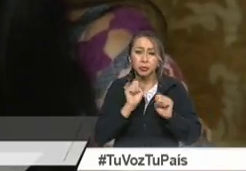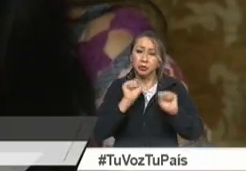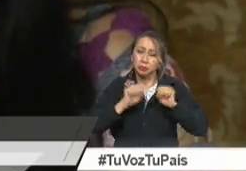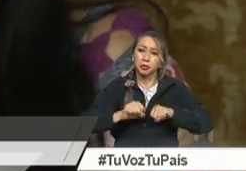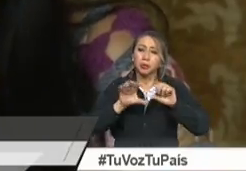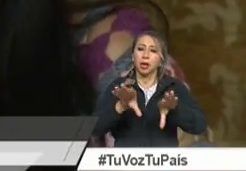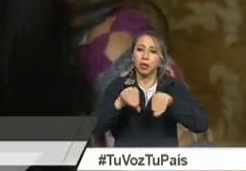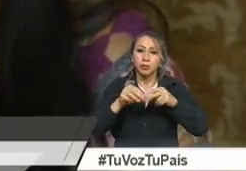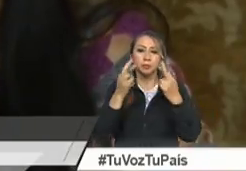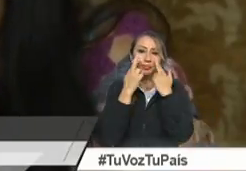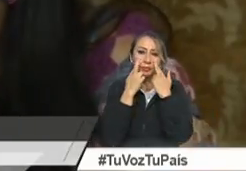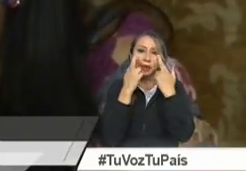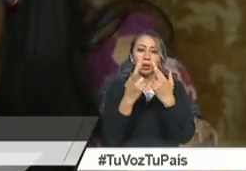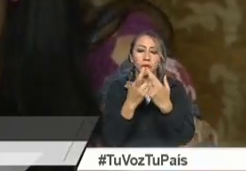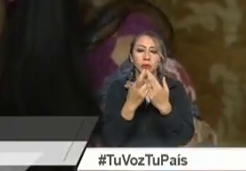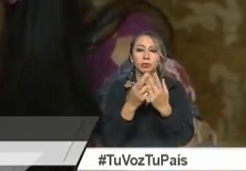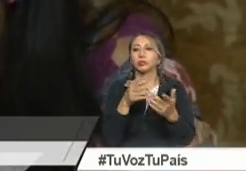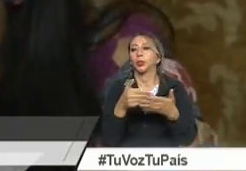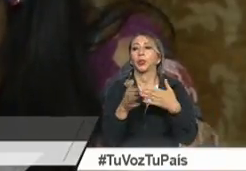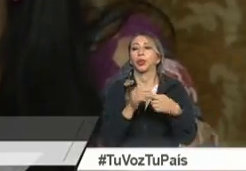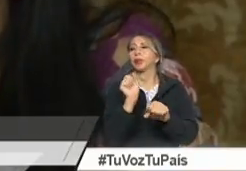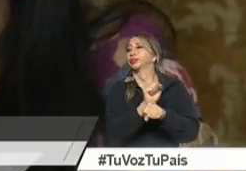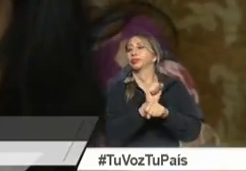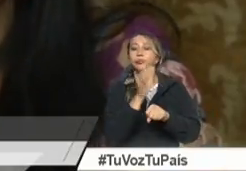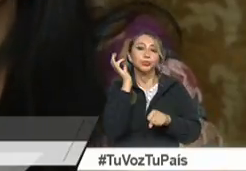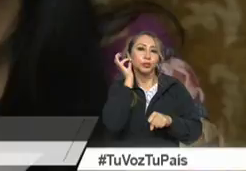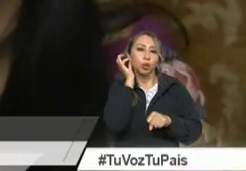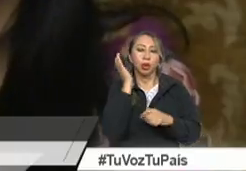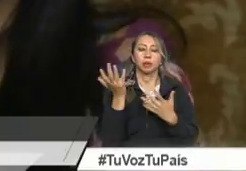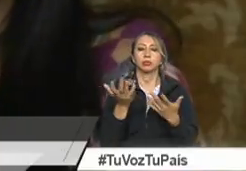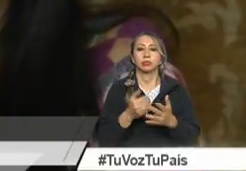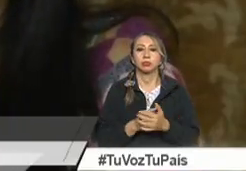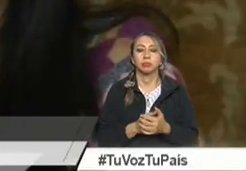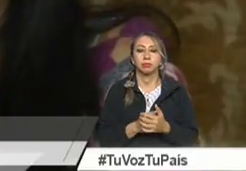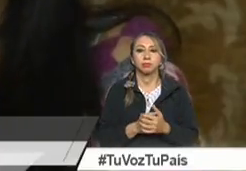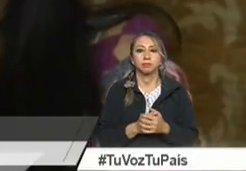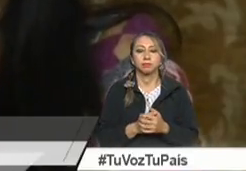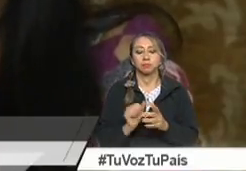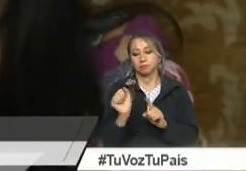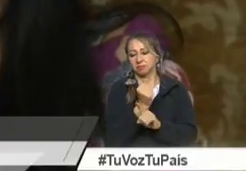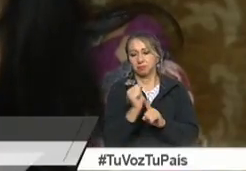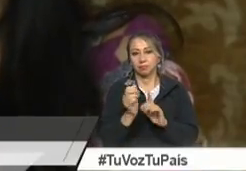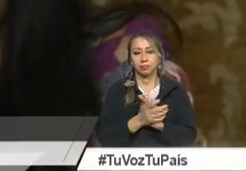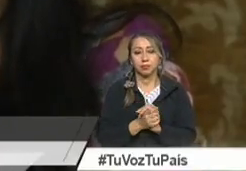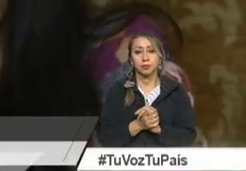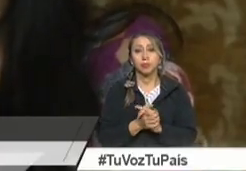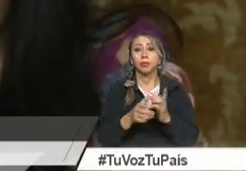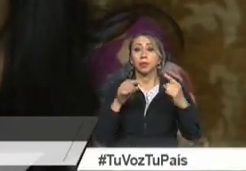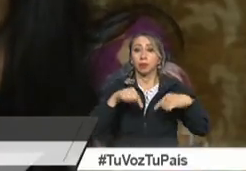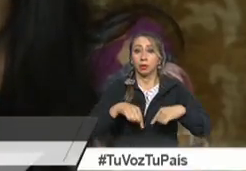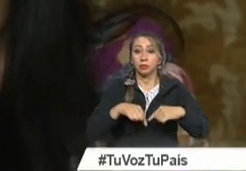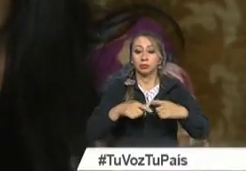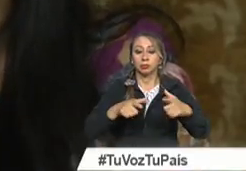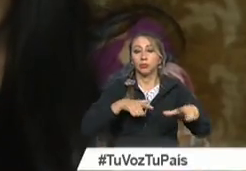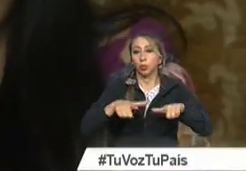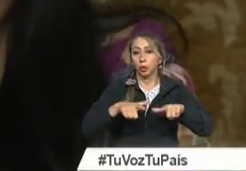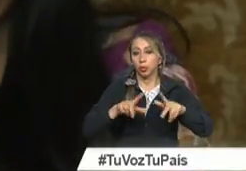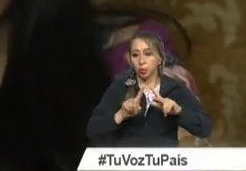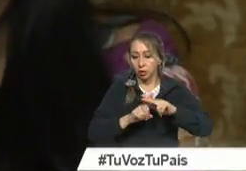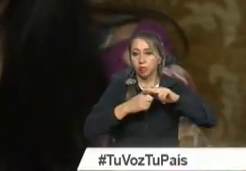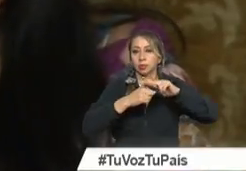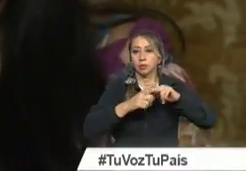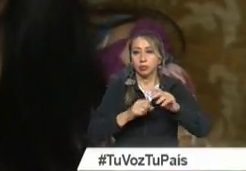se puede reconocerse indolente ante lo que estamos enfrentando las mujeres este que sea un espacio para